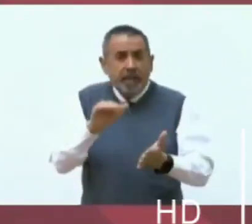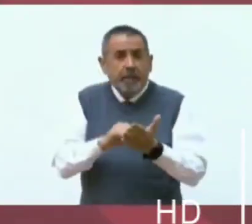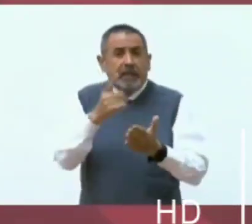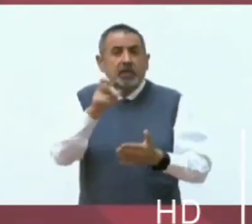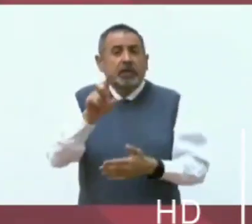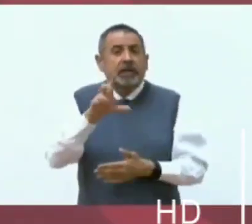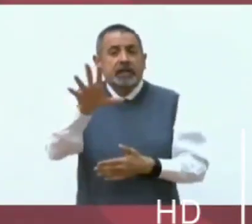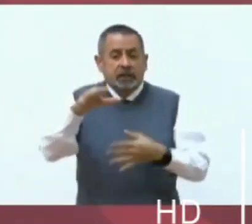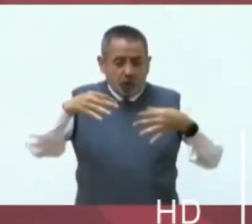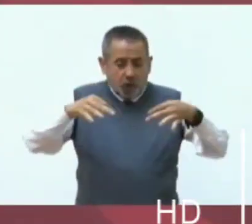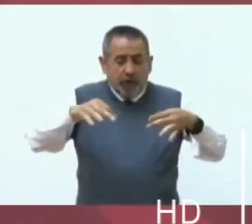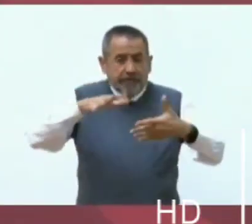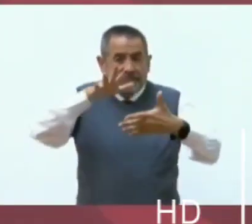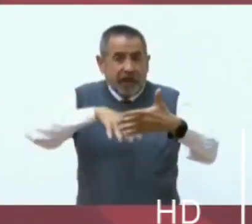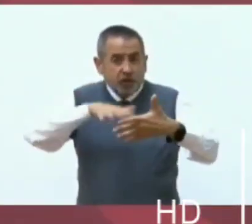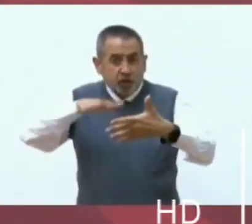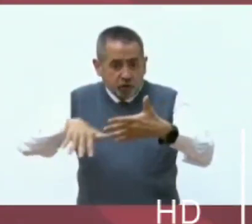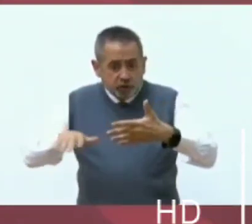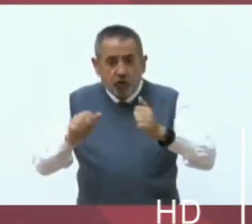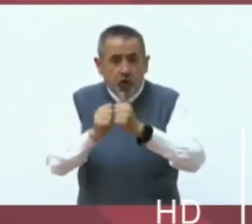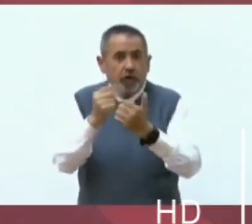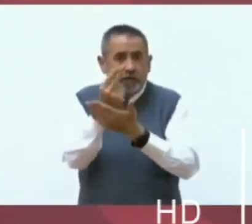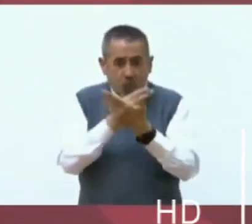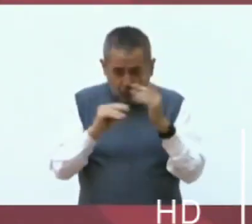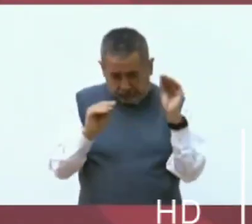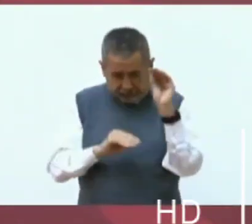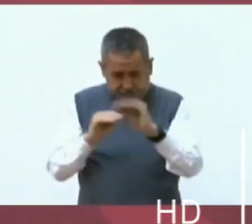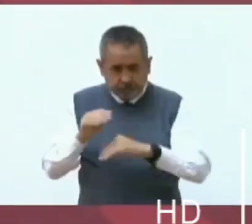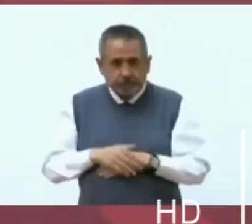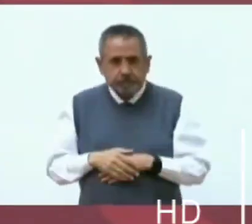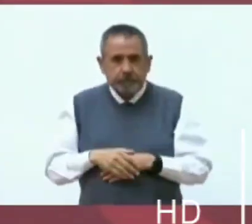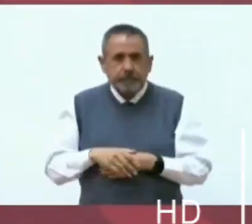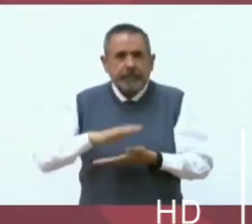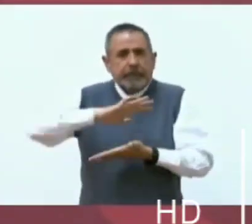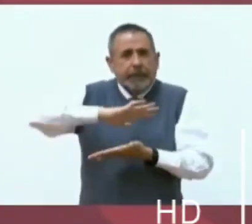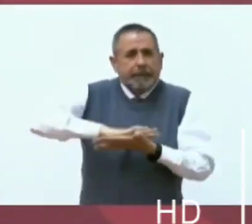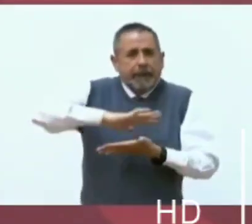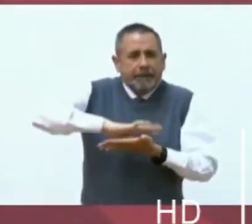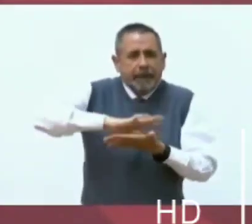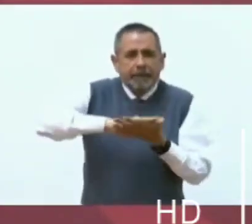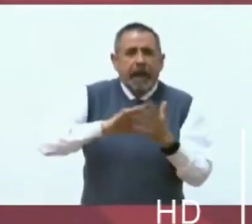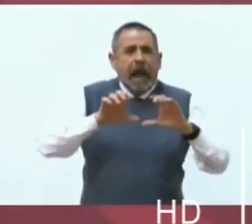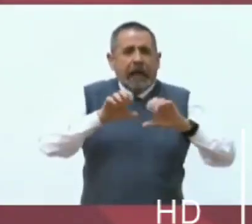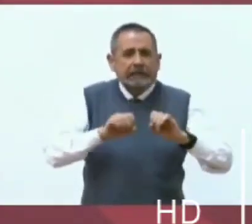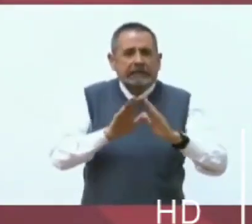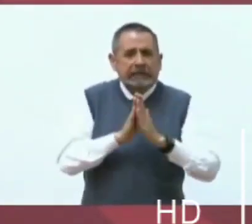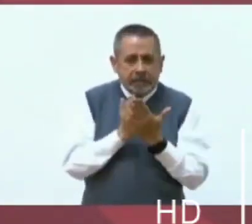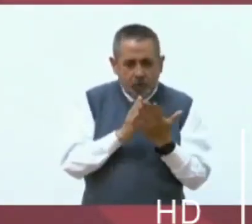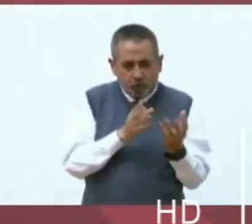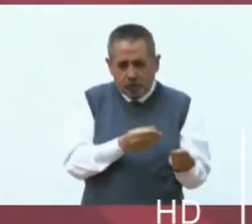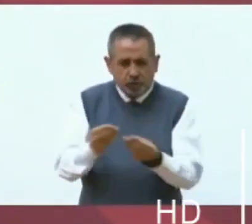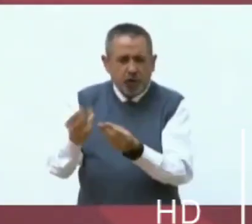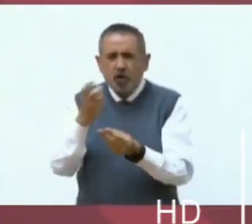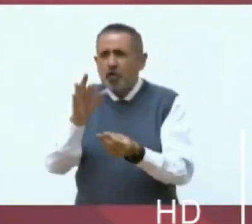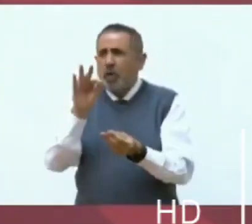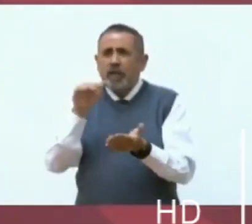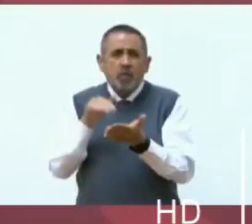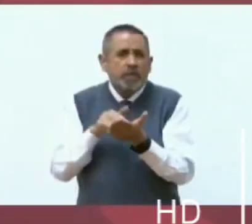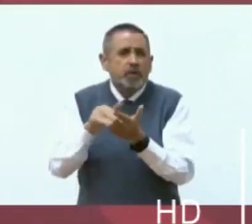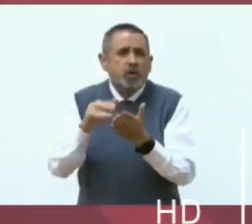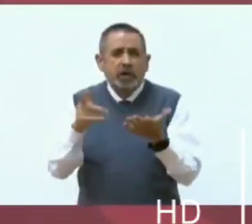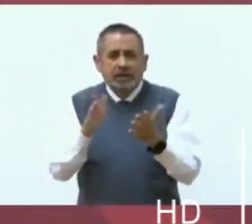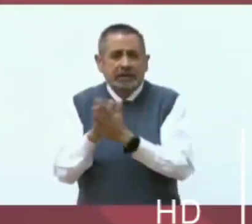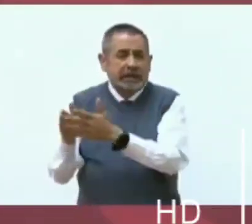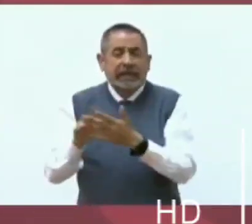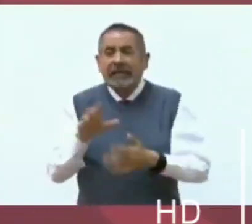41.135 documentos textuales y gráficos, la encuadernación de 219 volúmenes y la colocación de 67.000